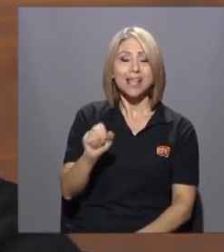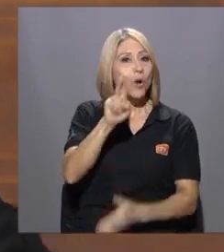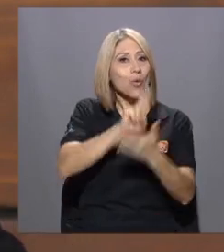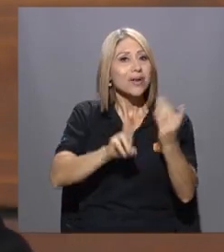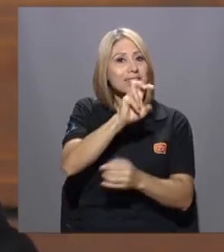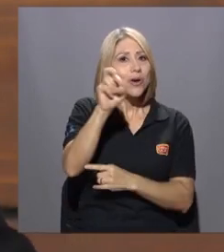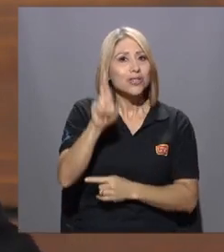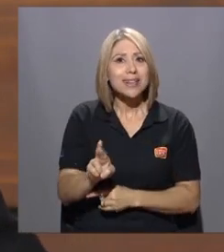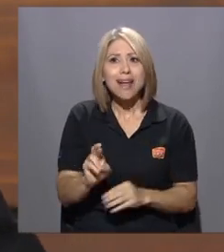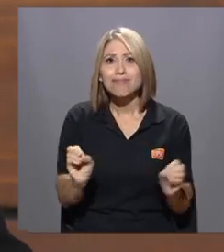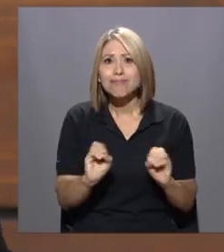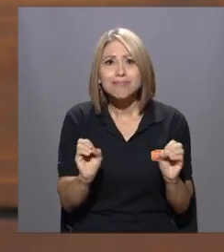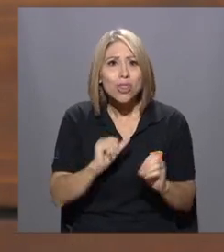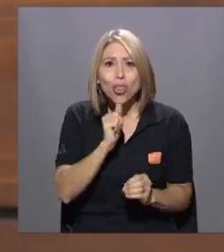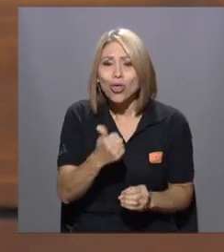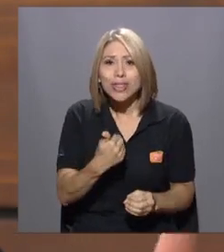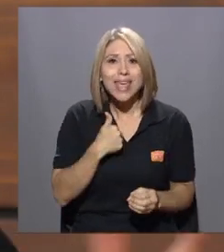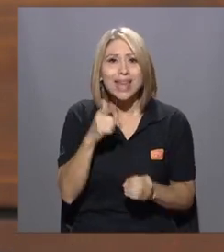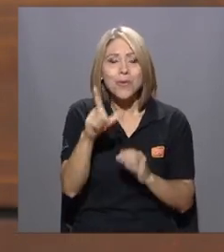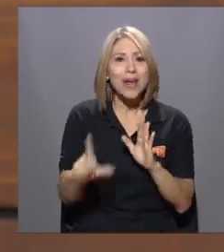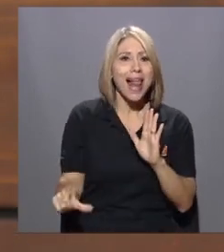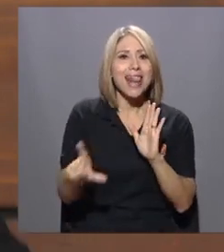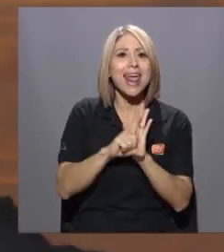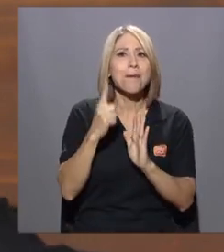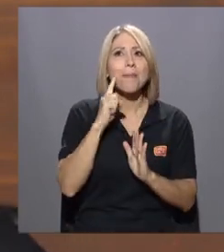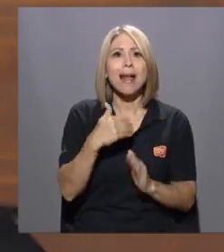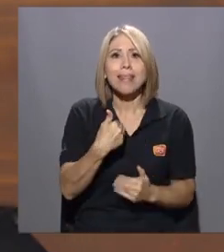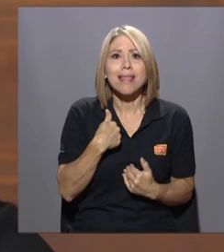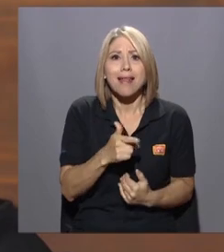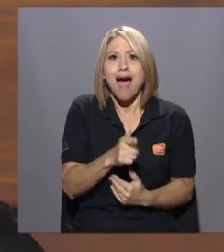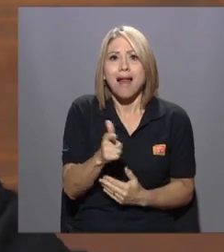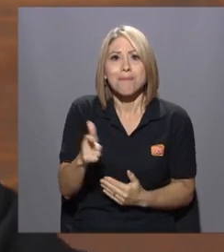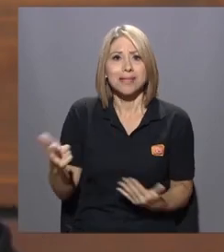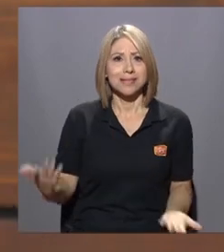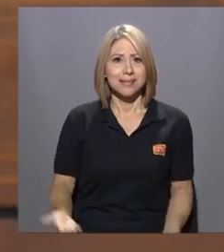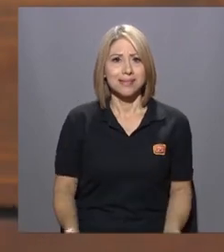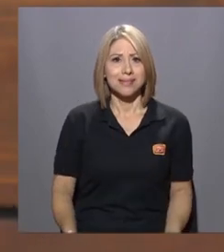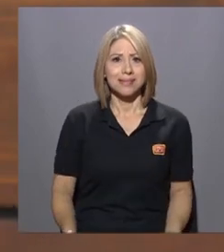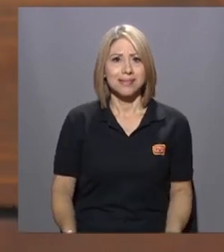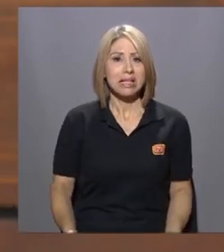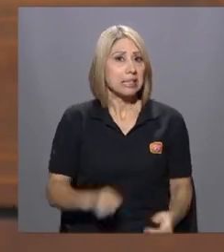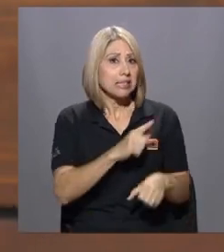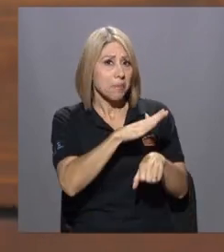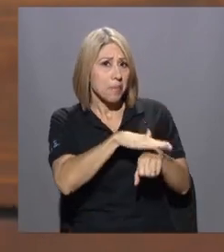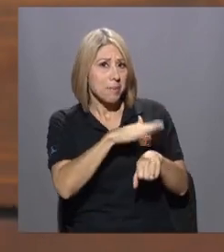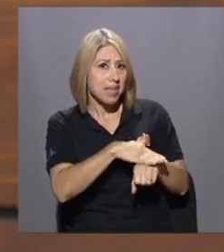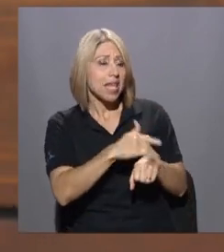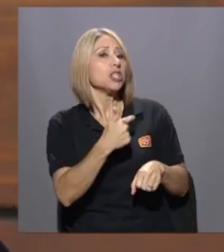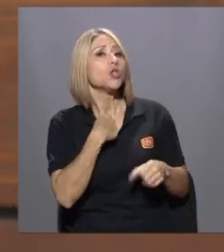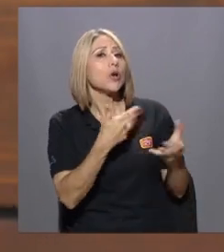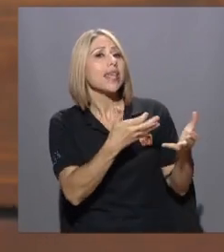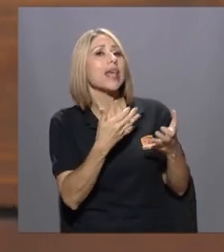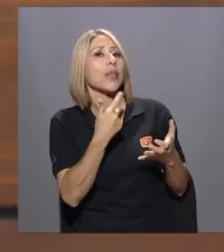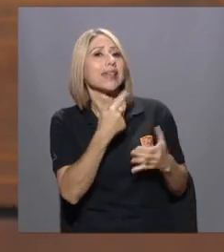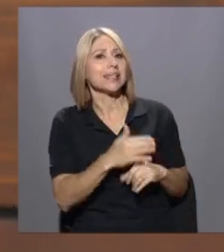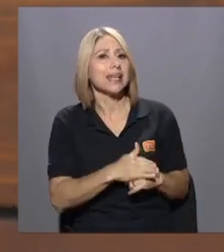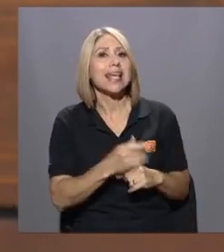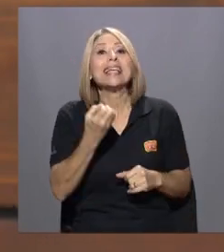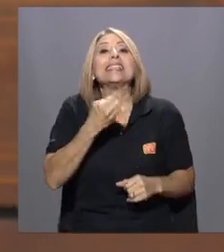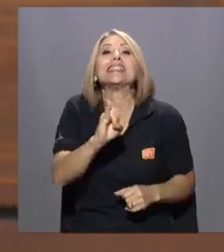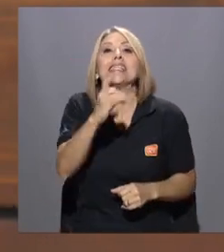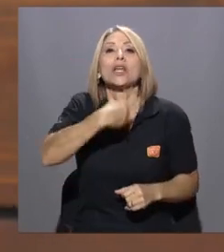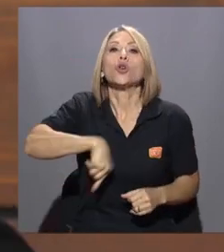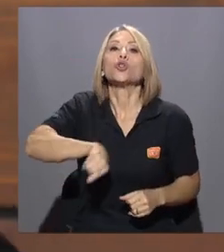tiene una ley de deportación de armas. Quiero decir con esto, Marlon, si me permite, sí, que si fuéramos una